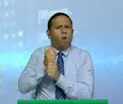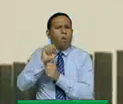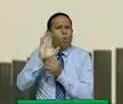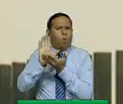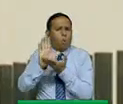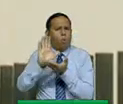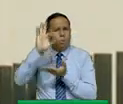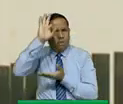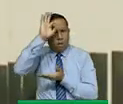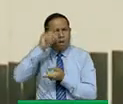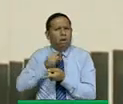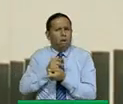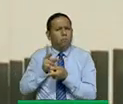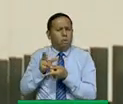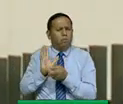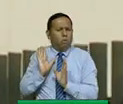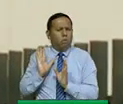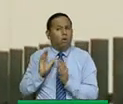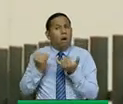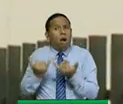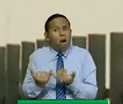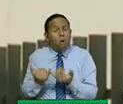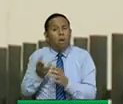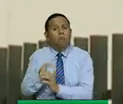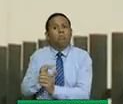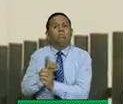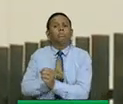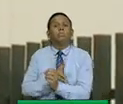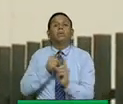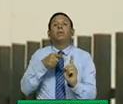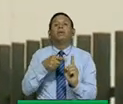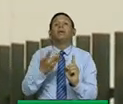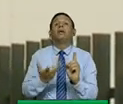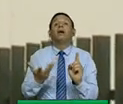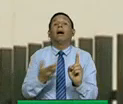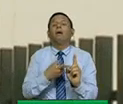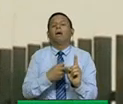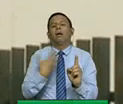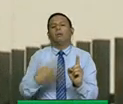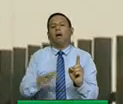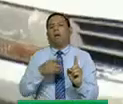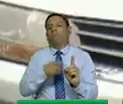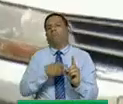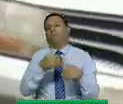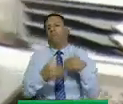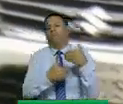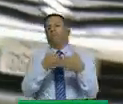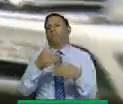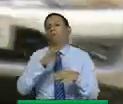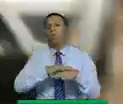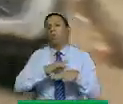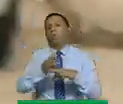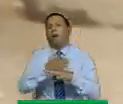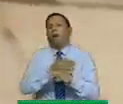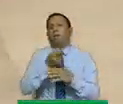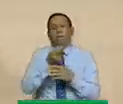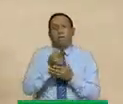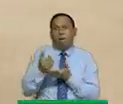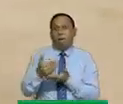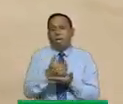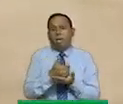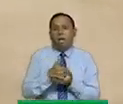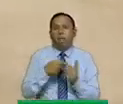y actualmente está siendo procesado por el delito de peculado, informó Jorge